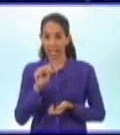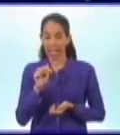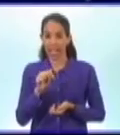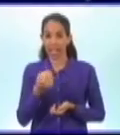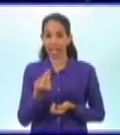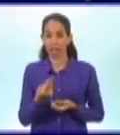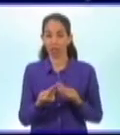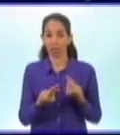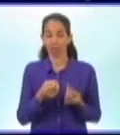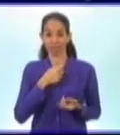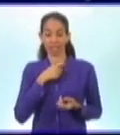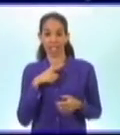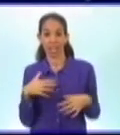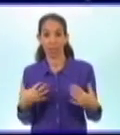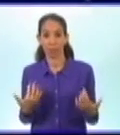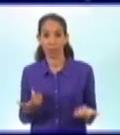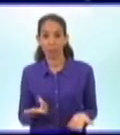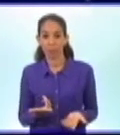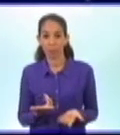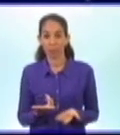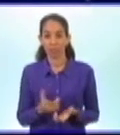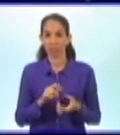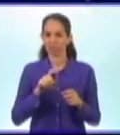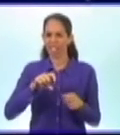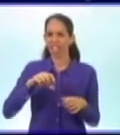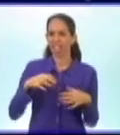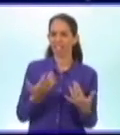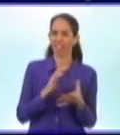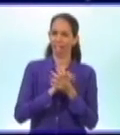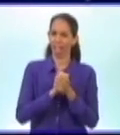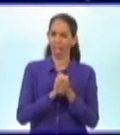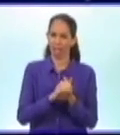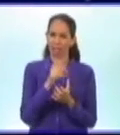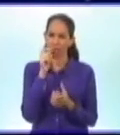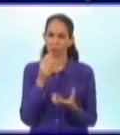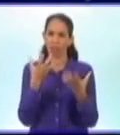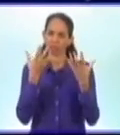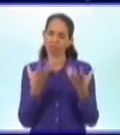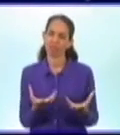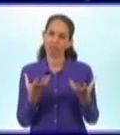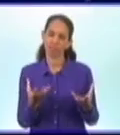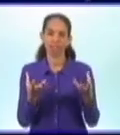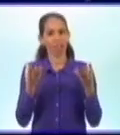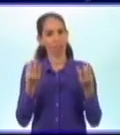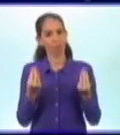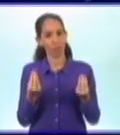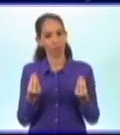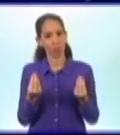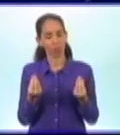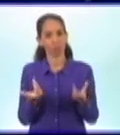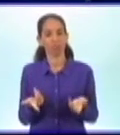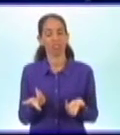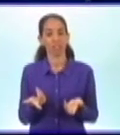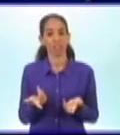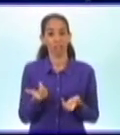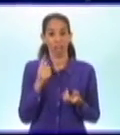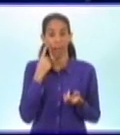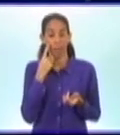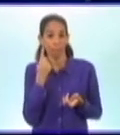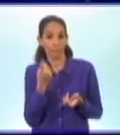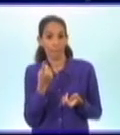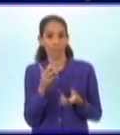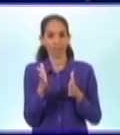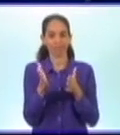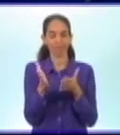en la expresión "que, amigo, pesa mucho", se ha empleado para separar al vocativo amigo, que